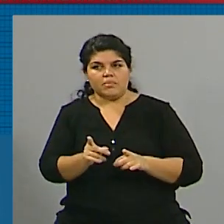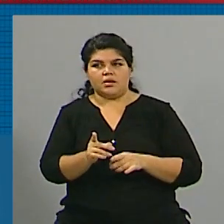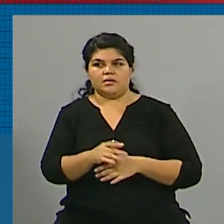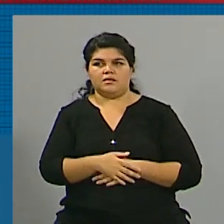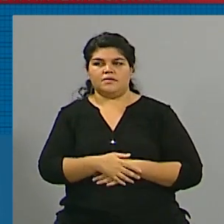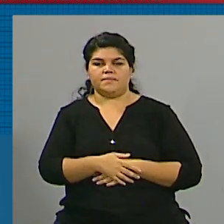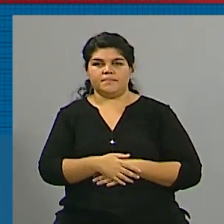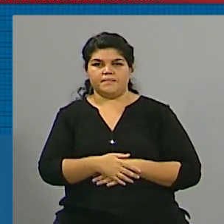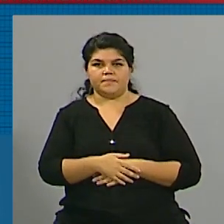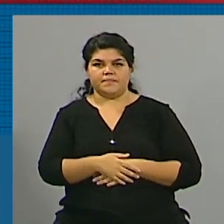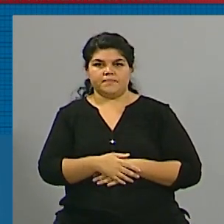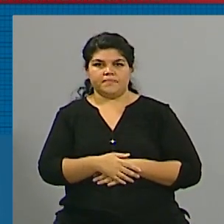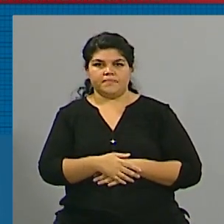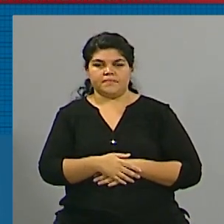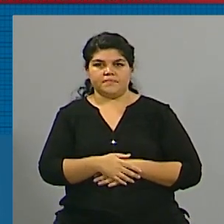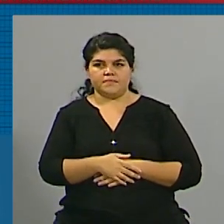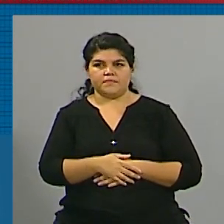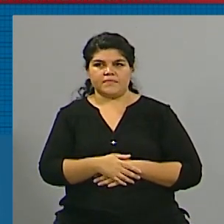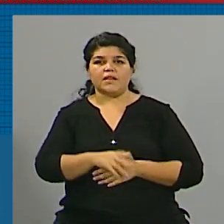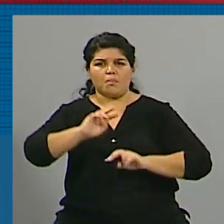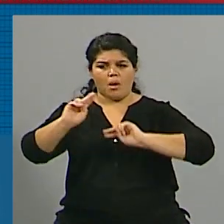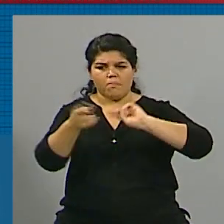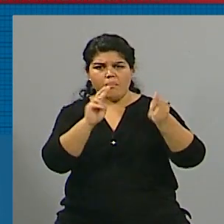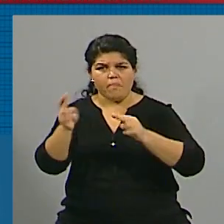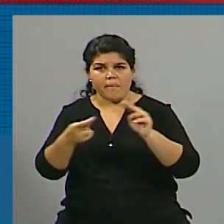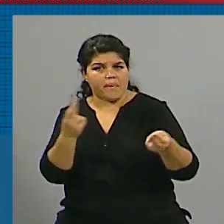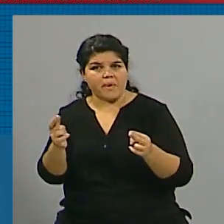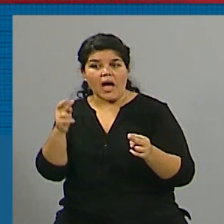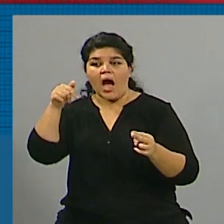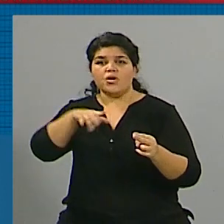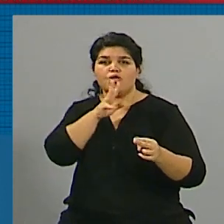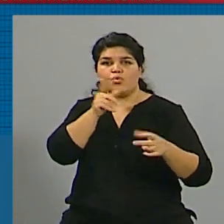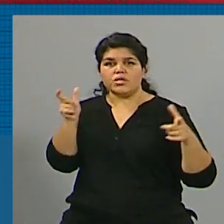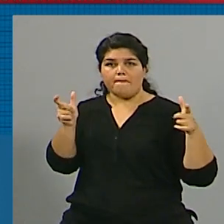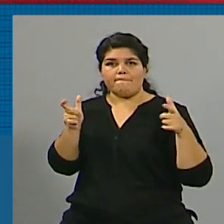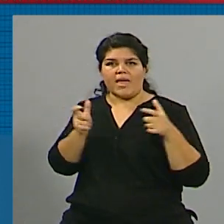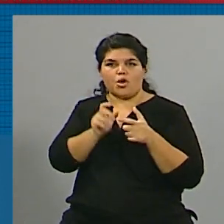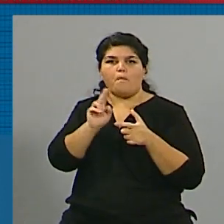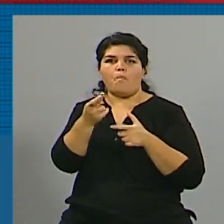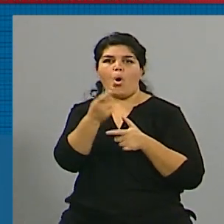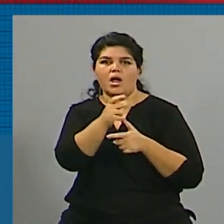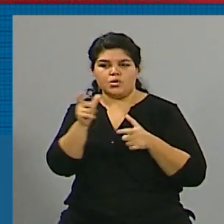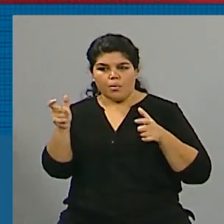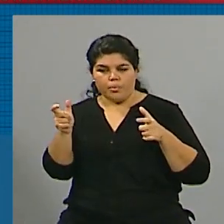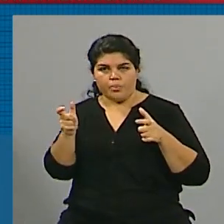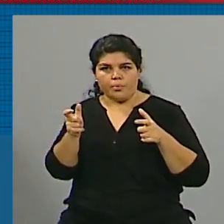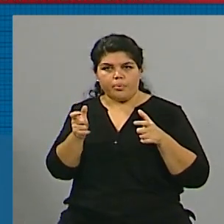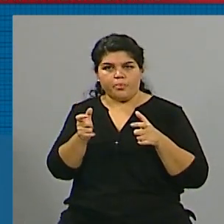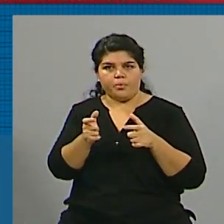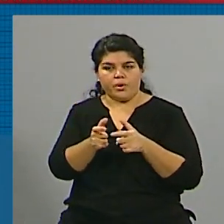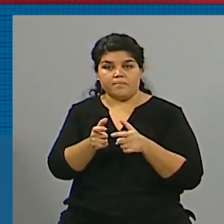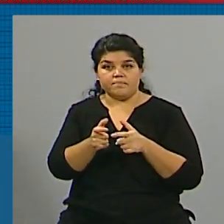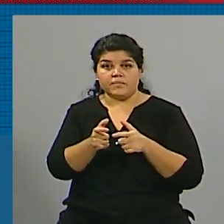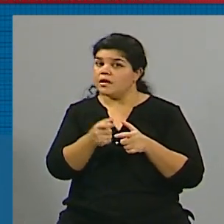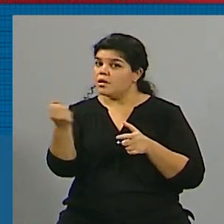representa, lo que significa una guerra de estas características. Pero me parece clave entender la posición de China, una